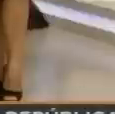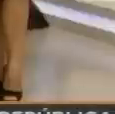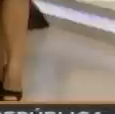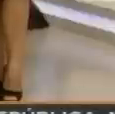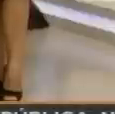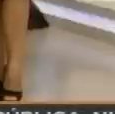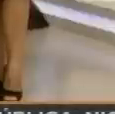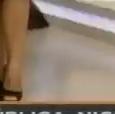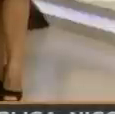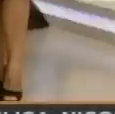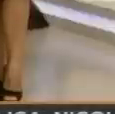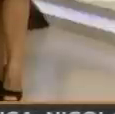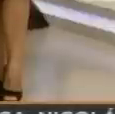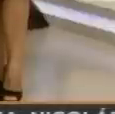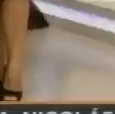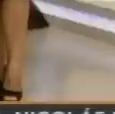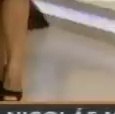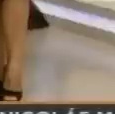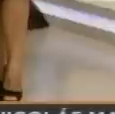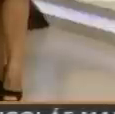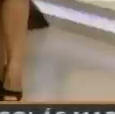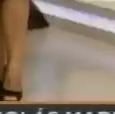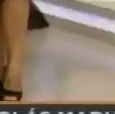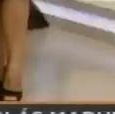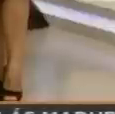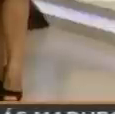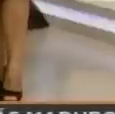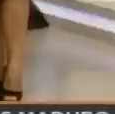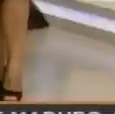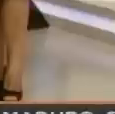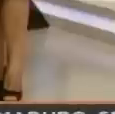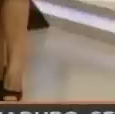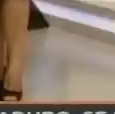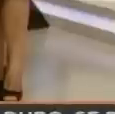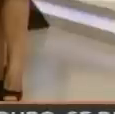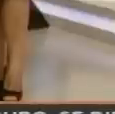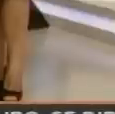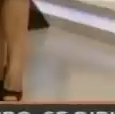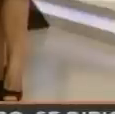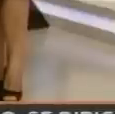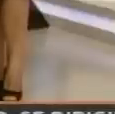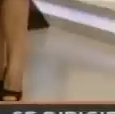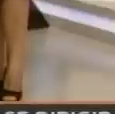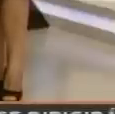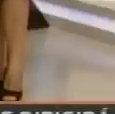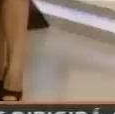Bien, de inmediato nos trasladamos al Palacio de Miraflores. Se genera importante información a esta hora. Adelante.